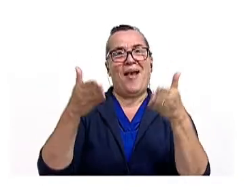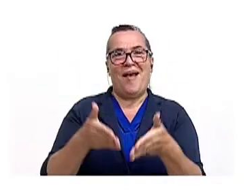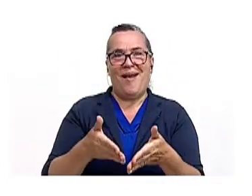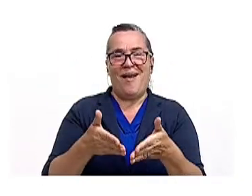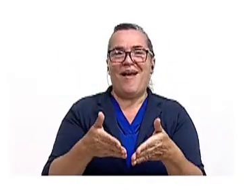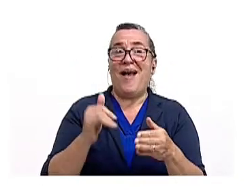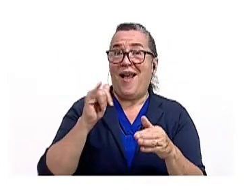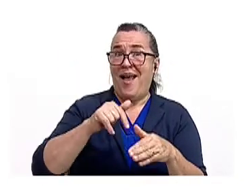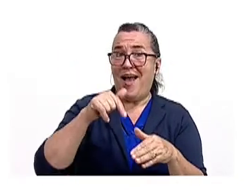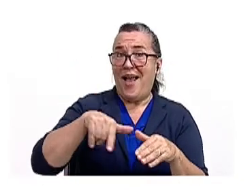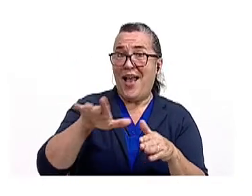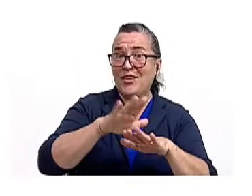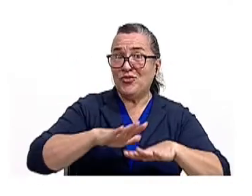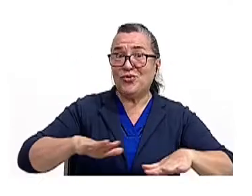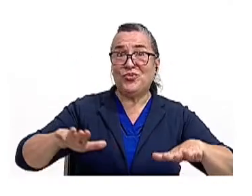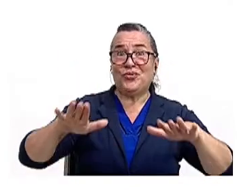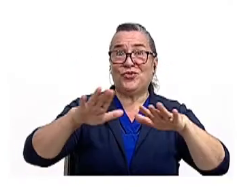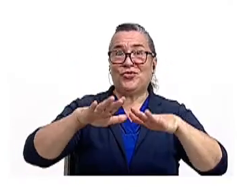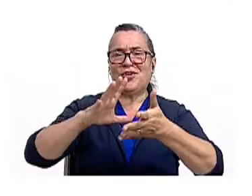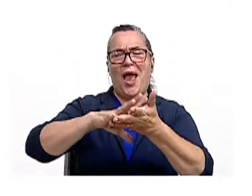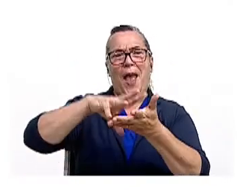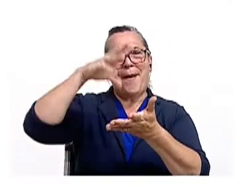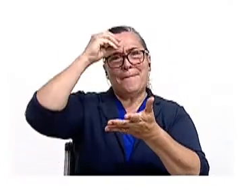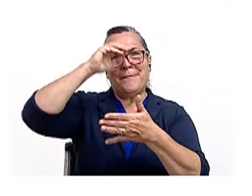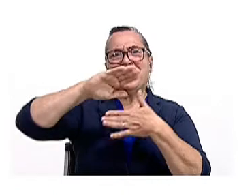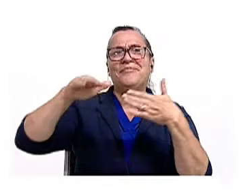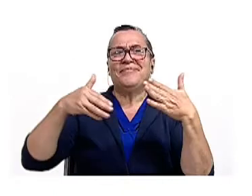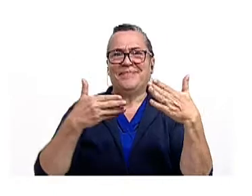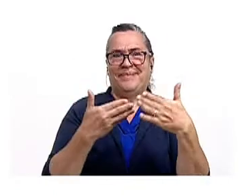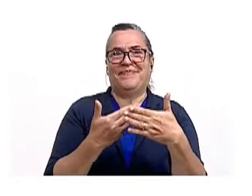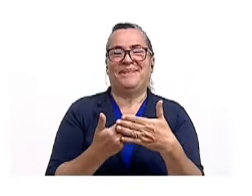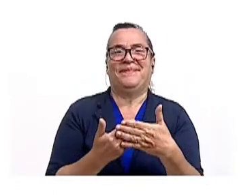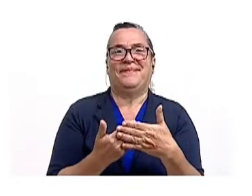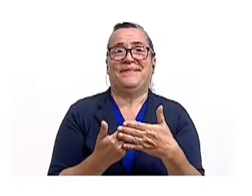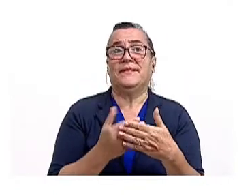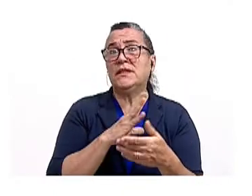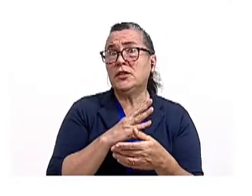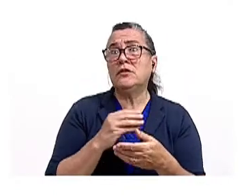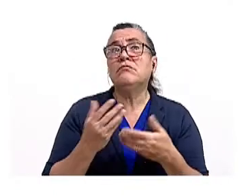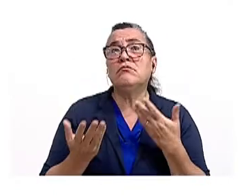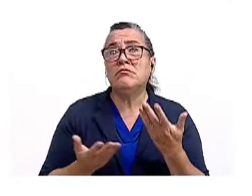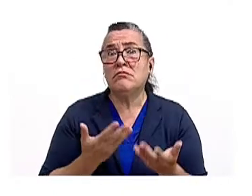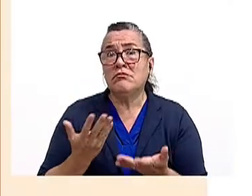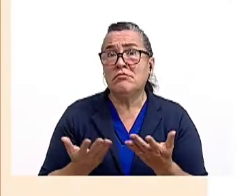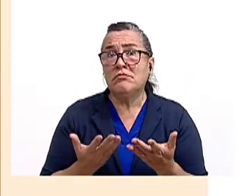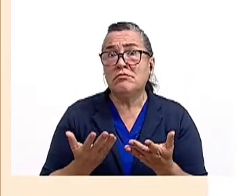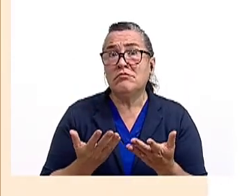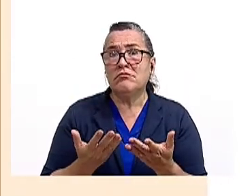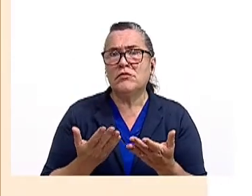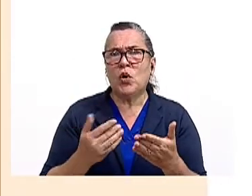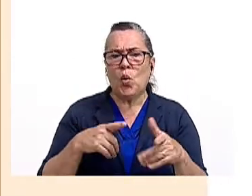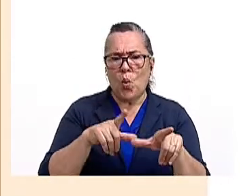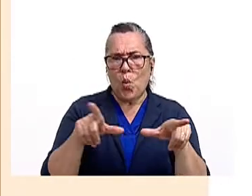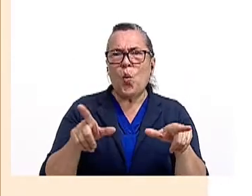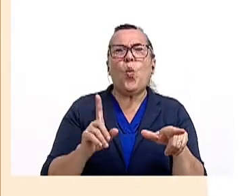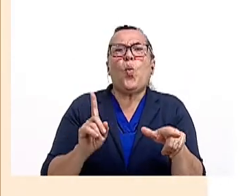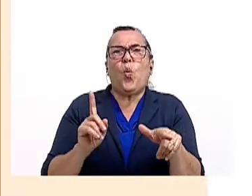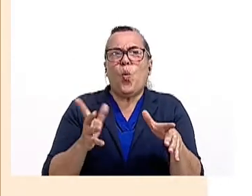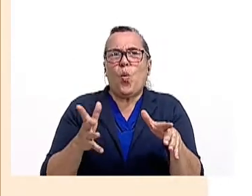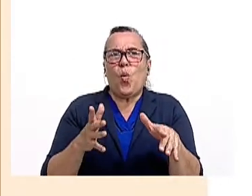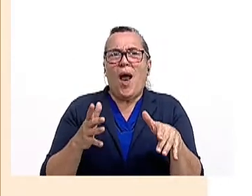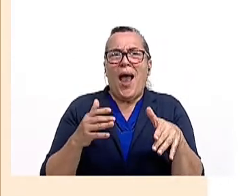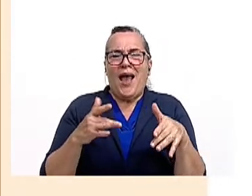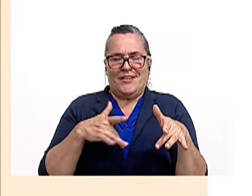acá, en este espacio, vamos a aprender todos. Y colóquense en el lugar de la casa donde